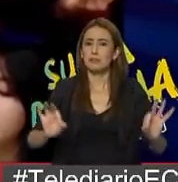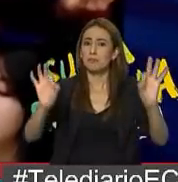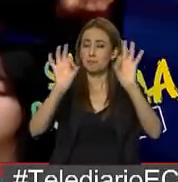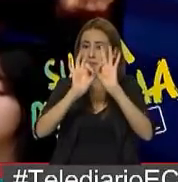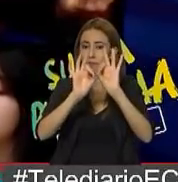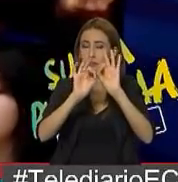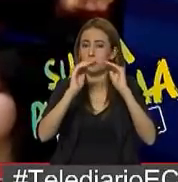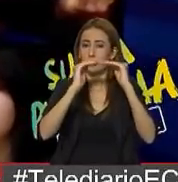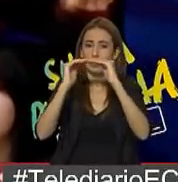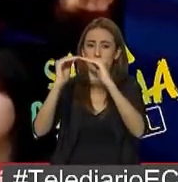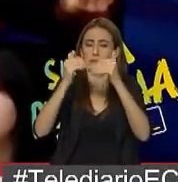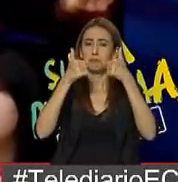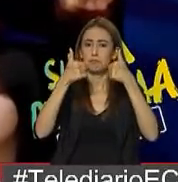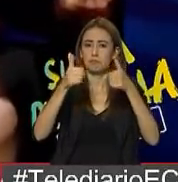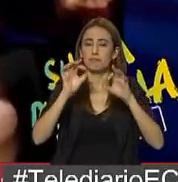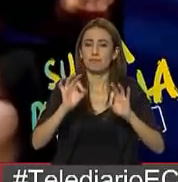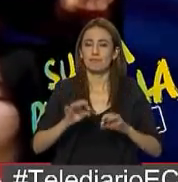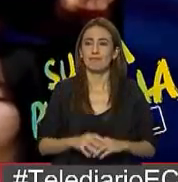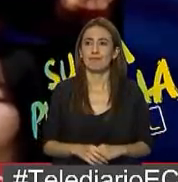como siempre.